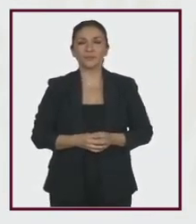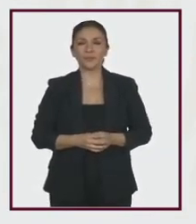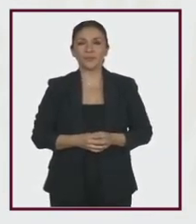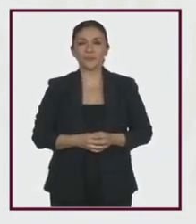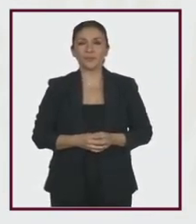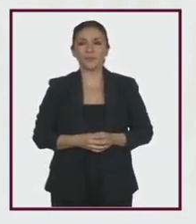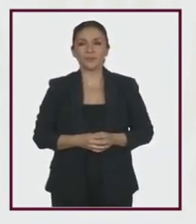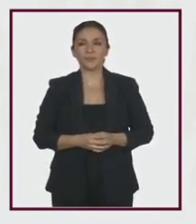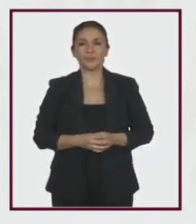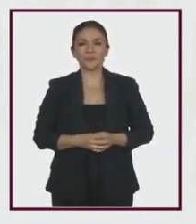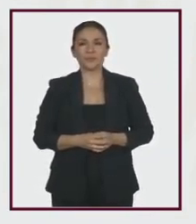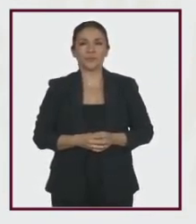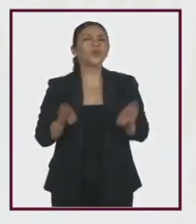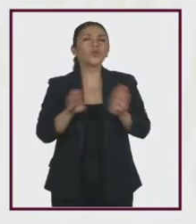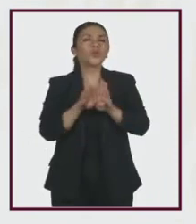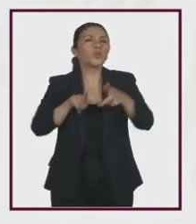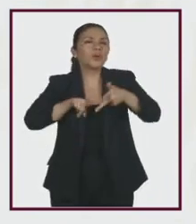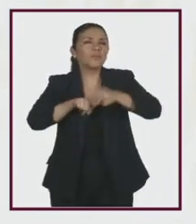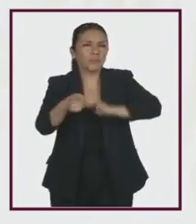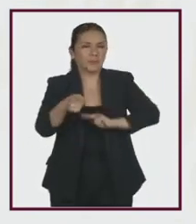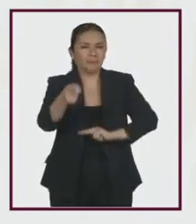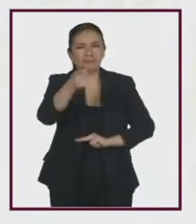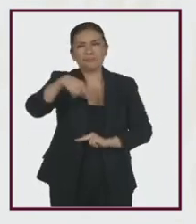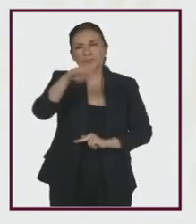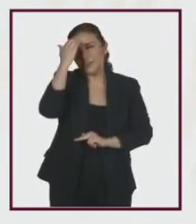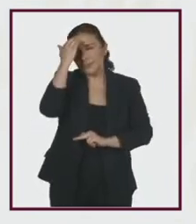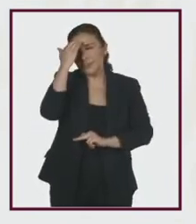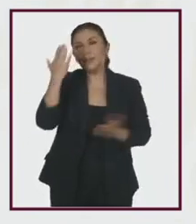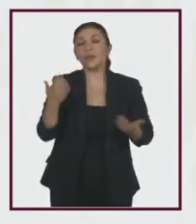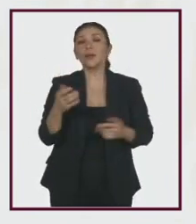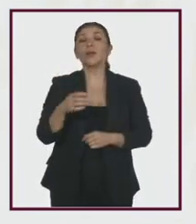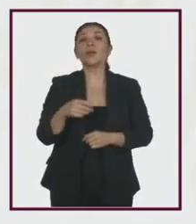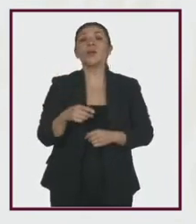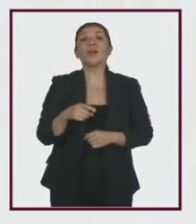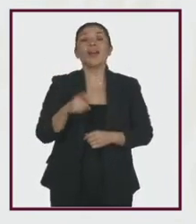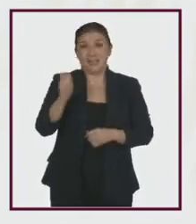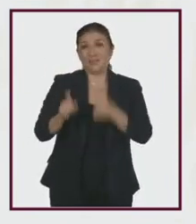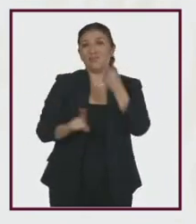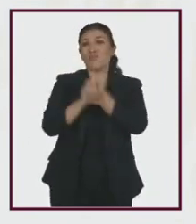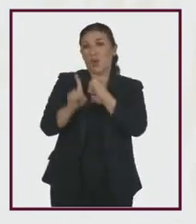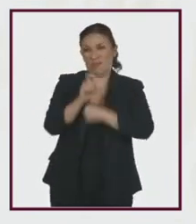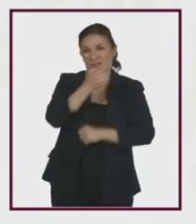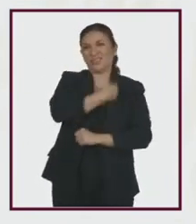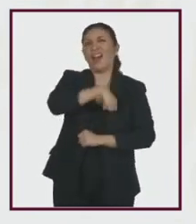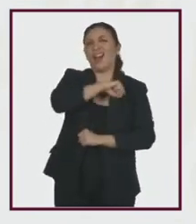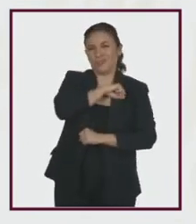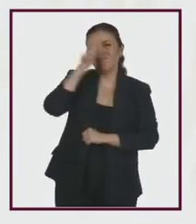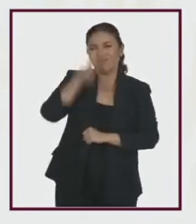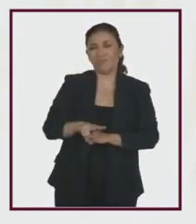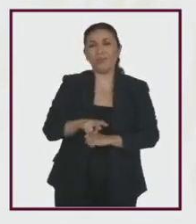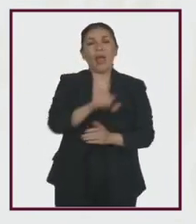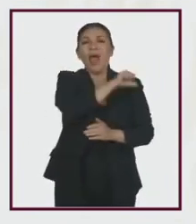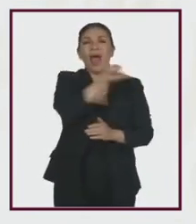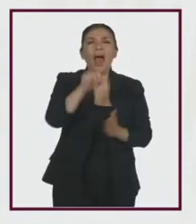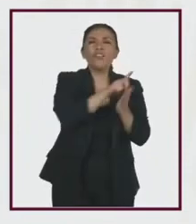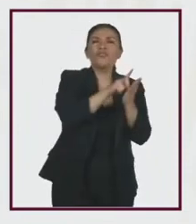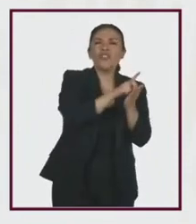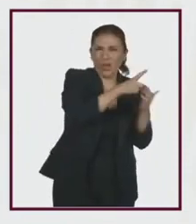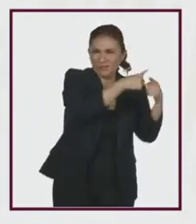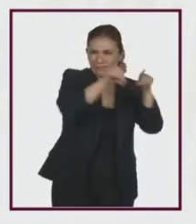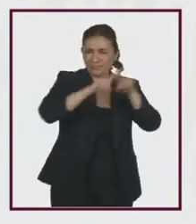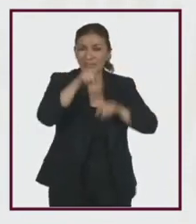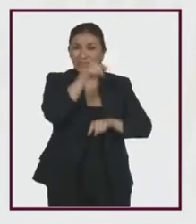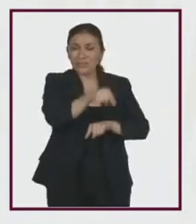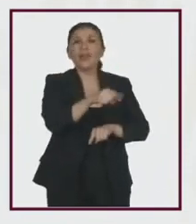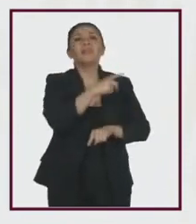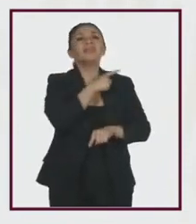Nada más como introducción, sabemos que siendo un problema de salud pública, las sustancias psicoactivas o drogas van a tener